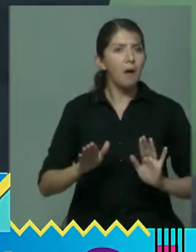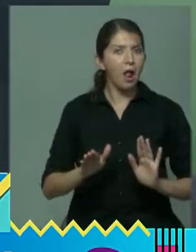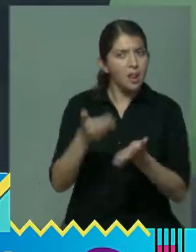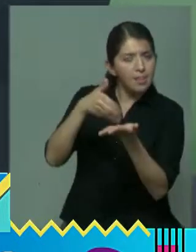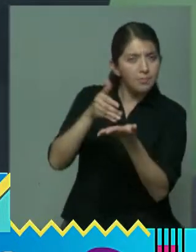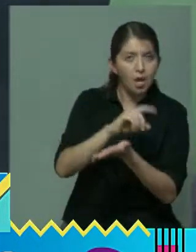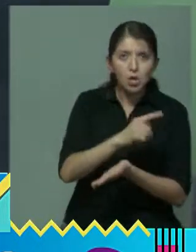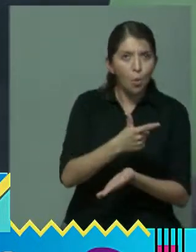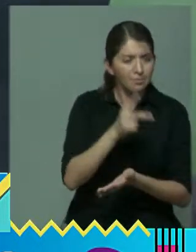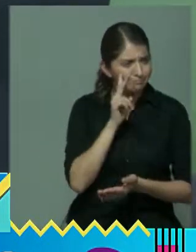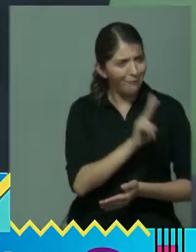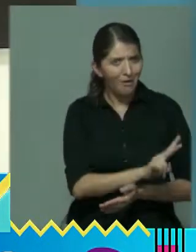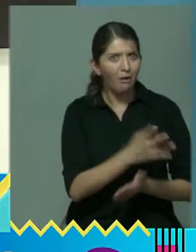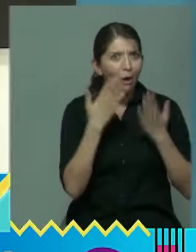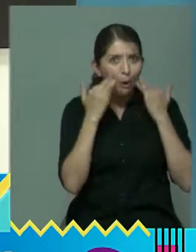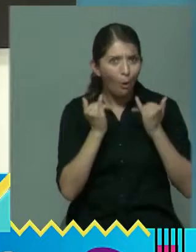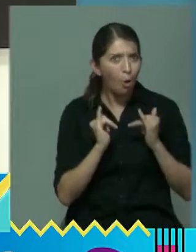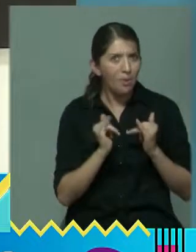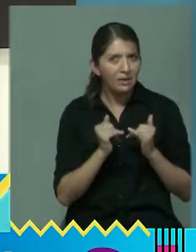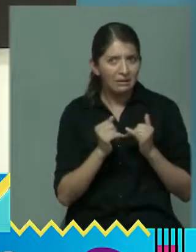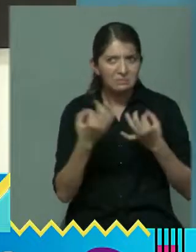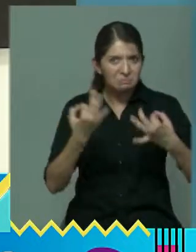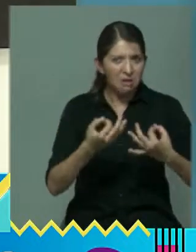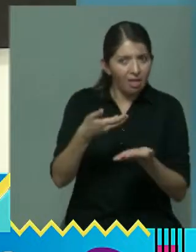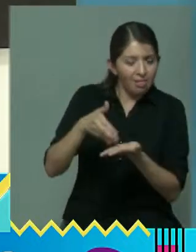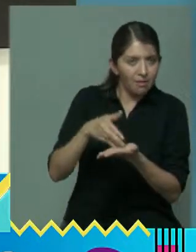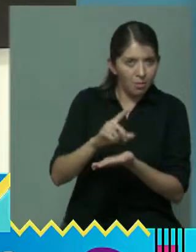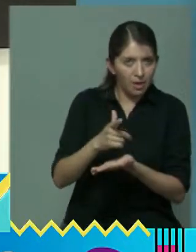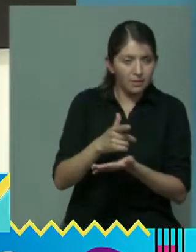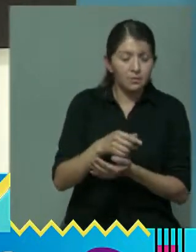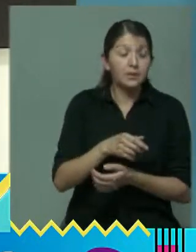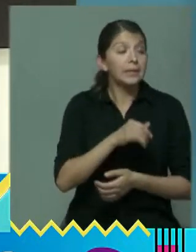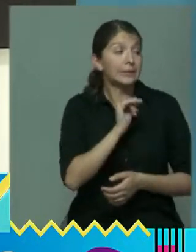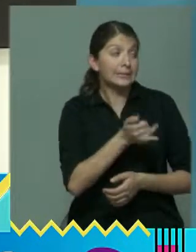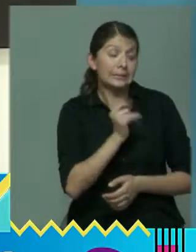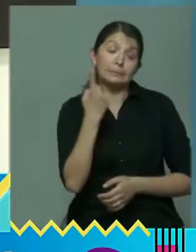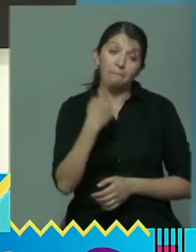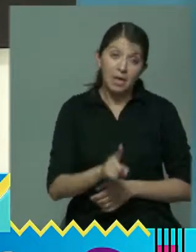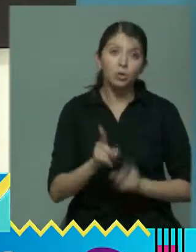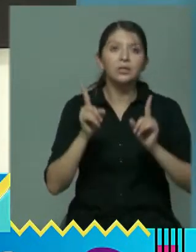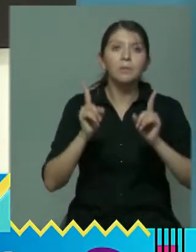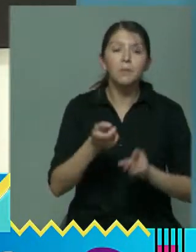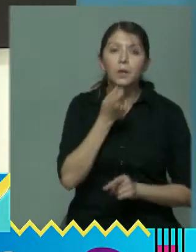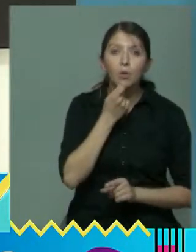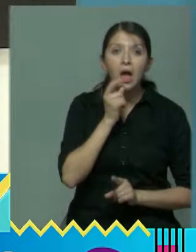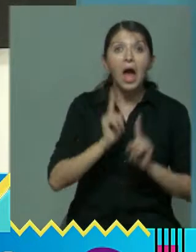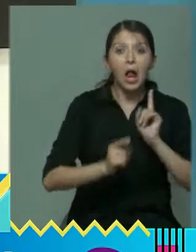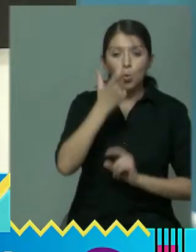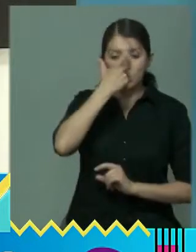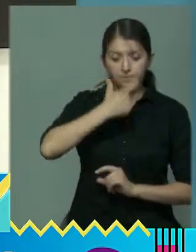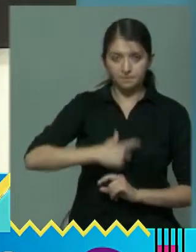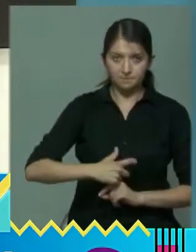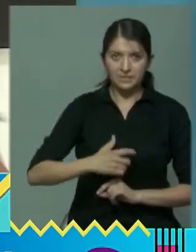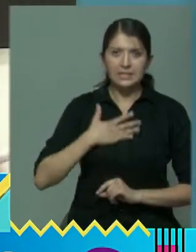inicial buenísimo. Claro, pero también hablábamos fuera de aire con Gaby, también existen los suicidios, ¿sí? En los jóvenes, en el momento